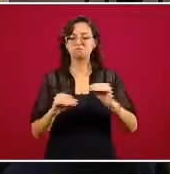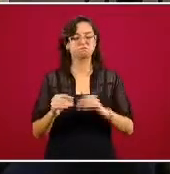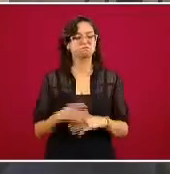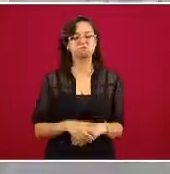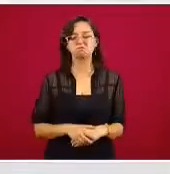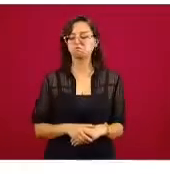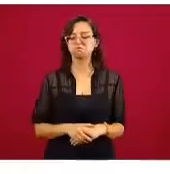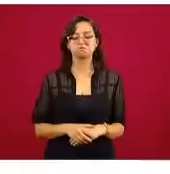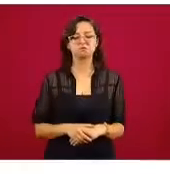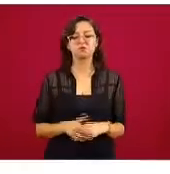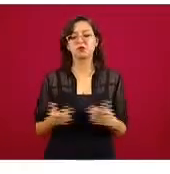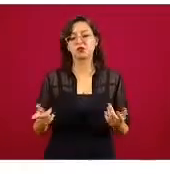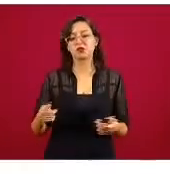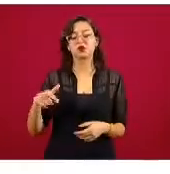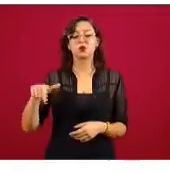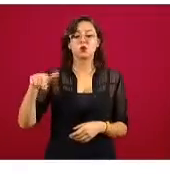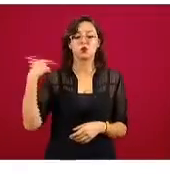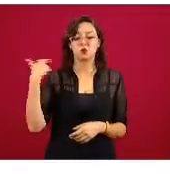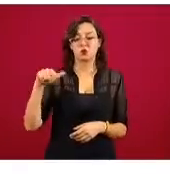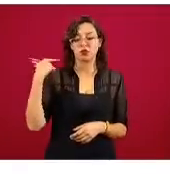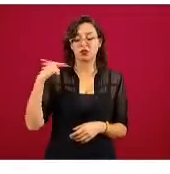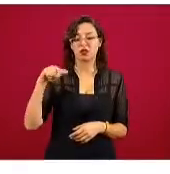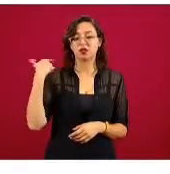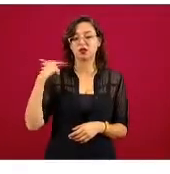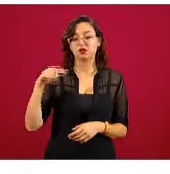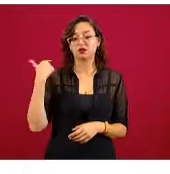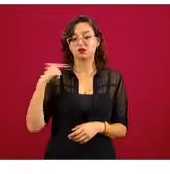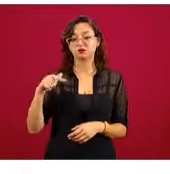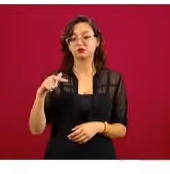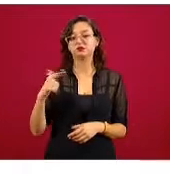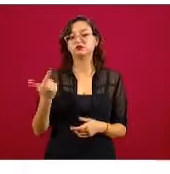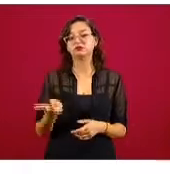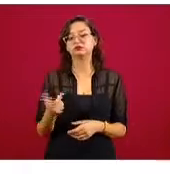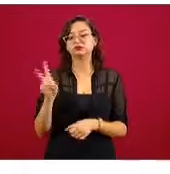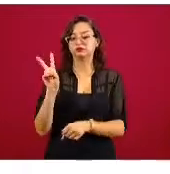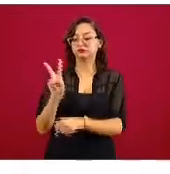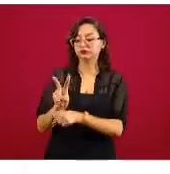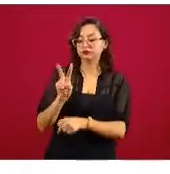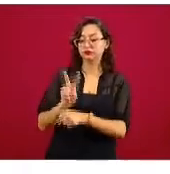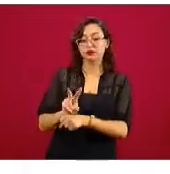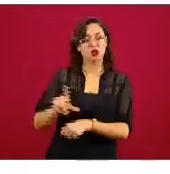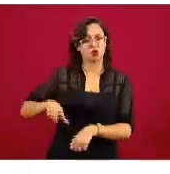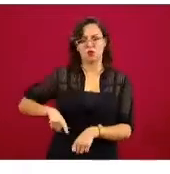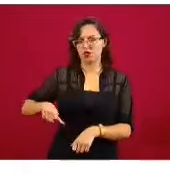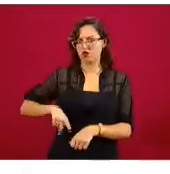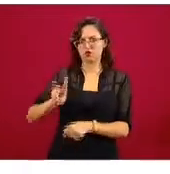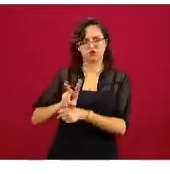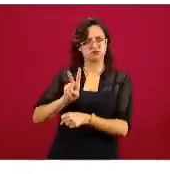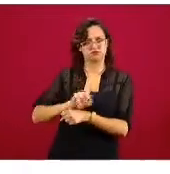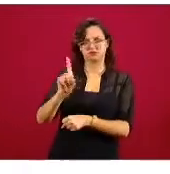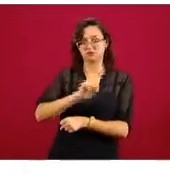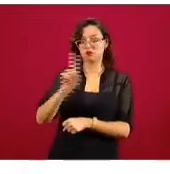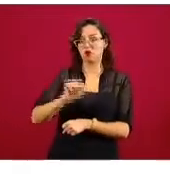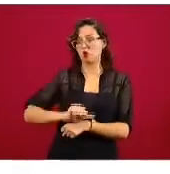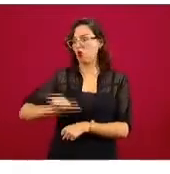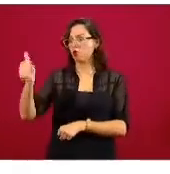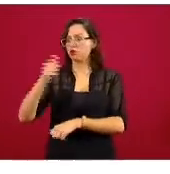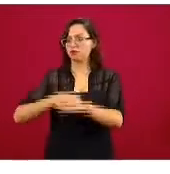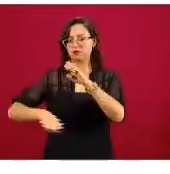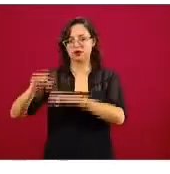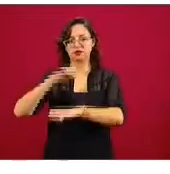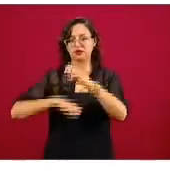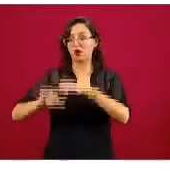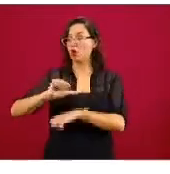sustanciales. En particular en la ciudad de Guadalajara, insisto, de acuerdo a este monitoreo externo al gobierno mexicano, de hecho externo al